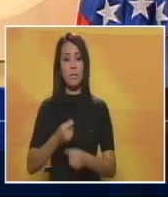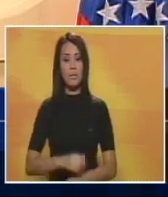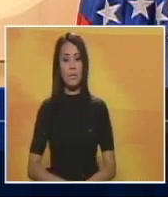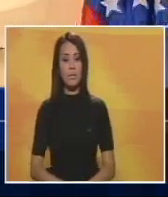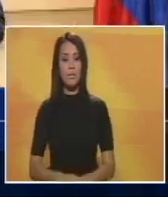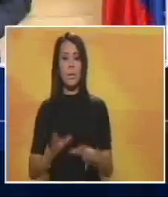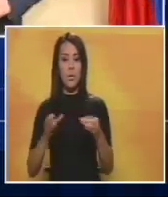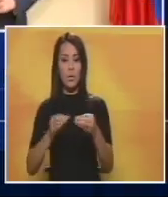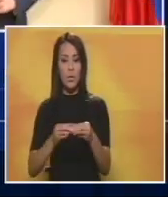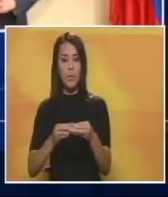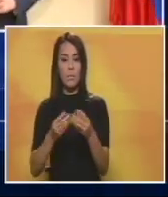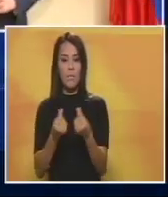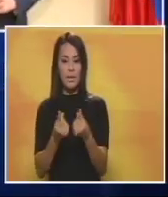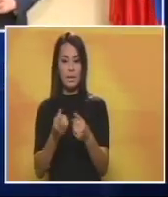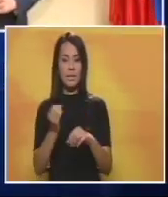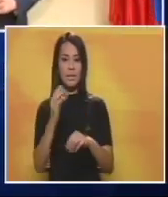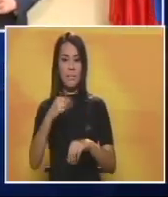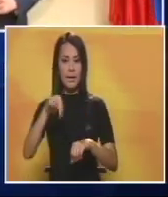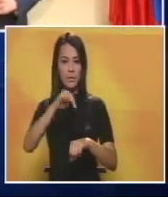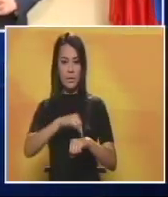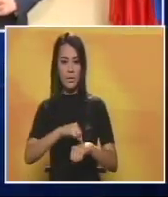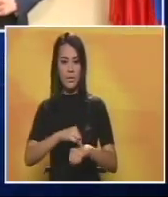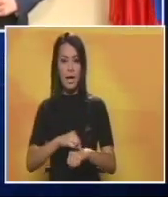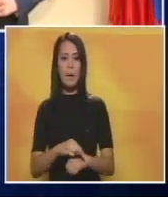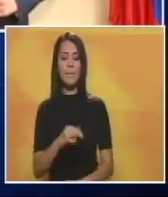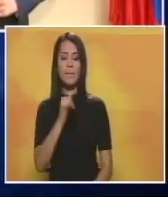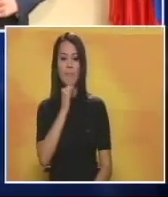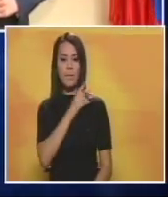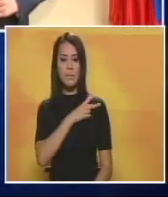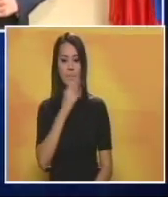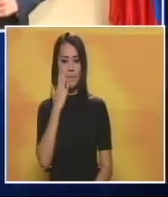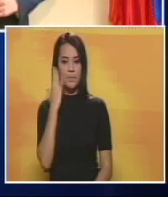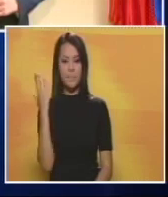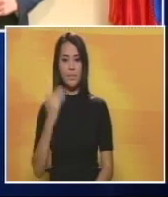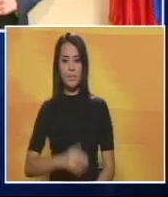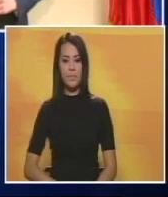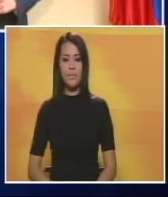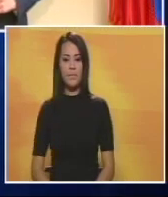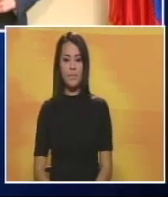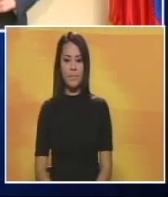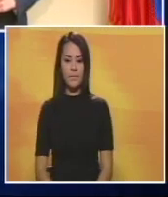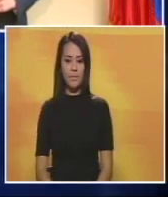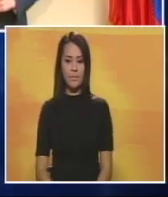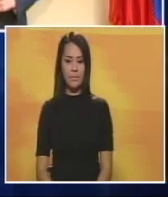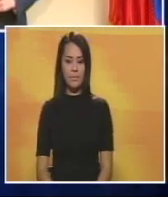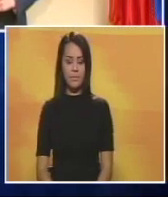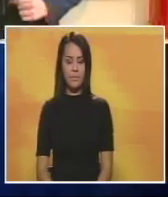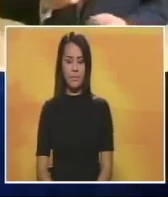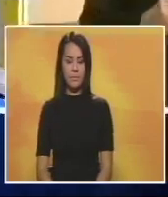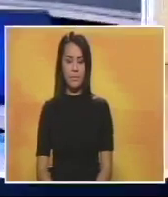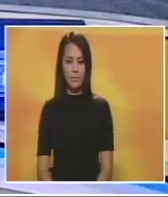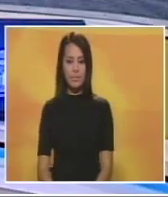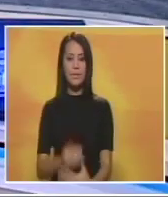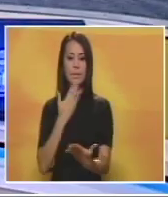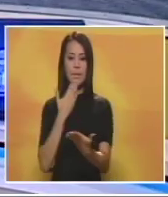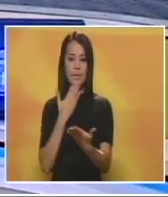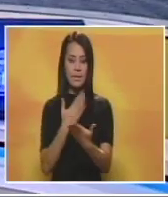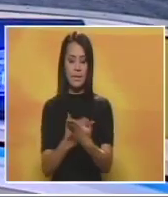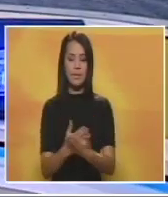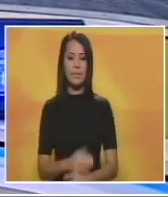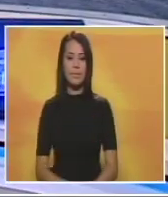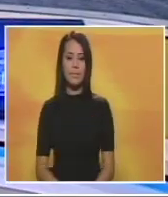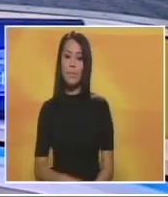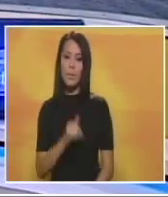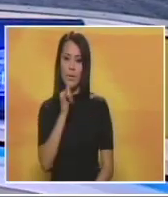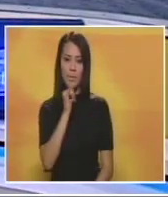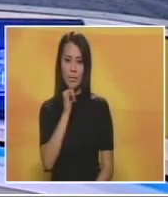la Comisión de Finanzas de la Asamblea Nacional. Continúen con más de la emisión meridiana de Noticiero Venevisión. Muchas gracias, Manuel,